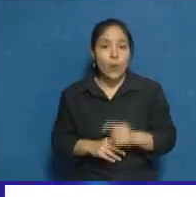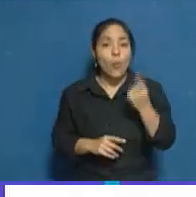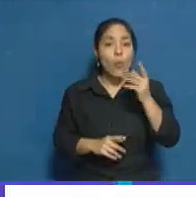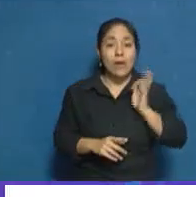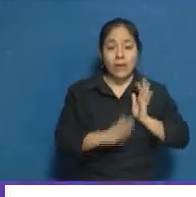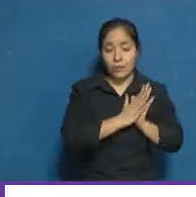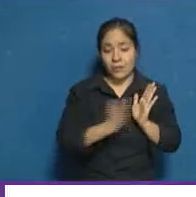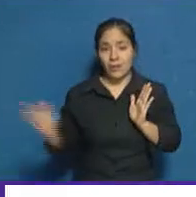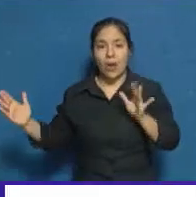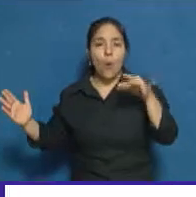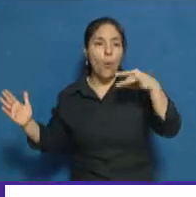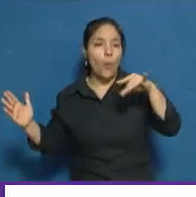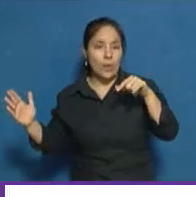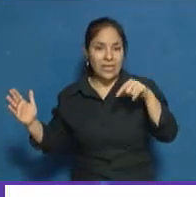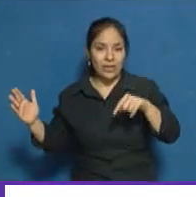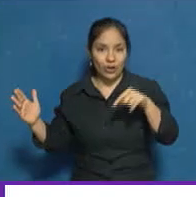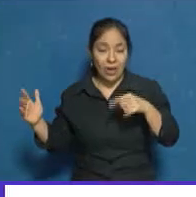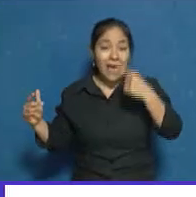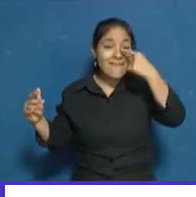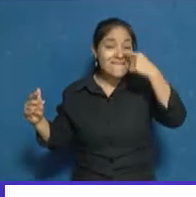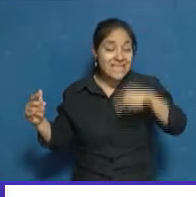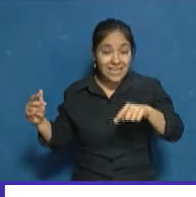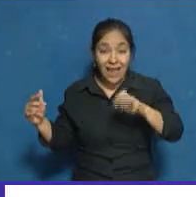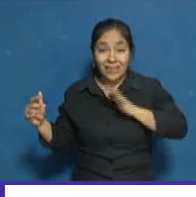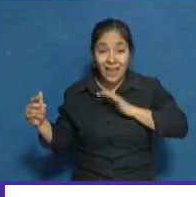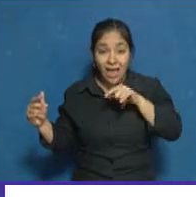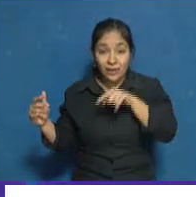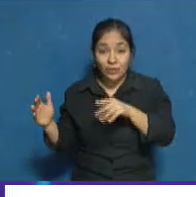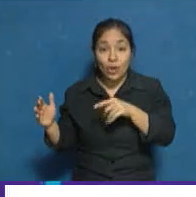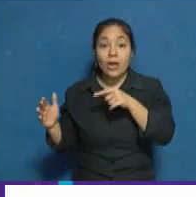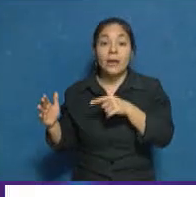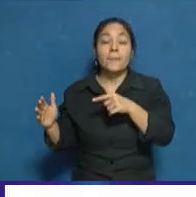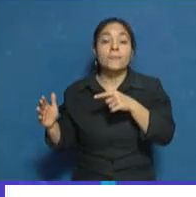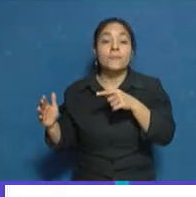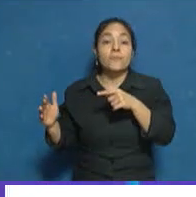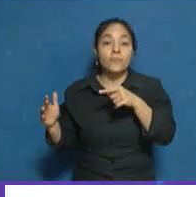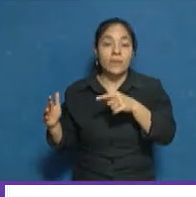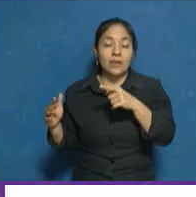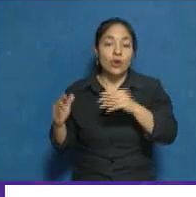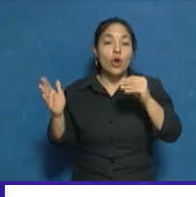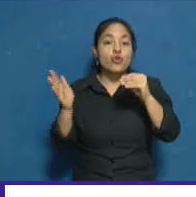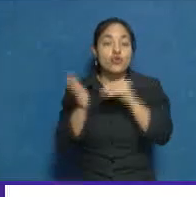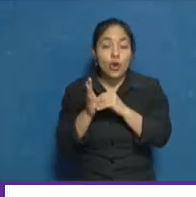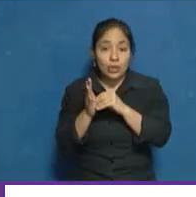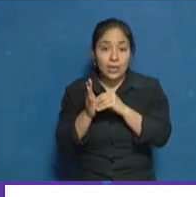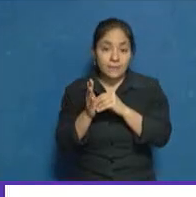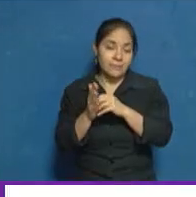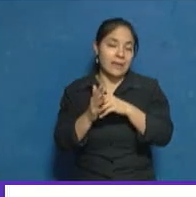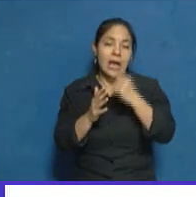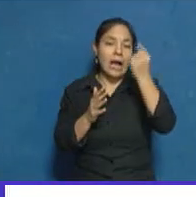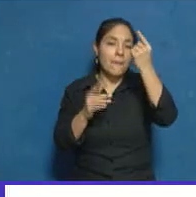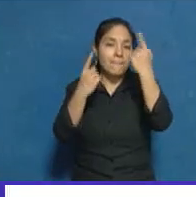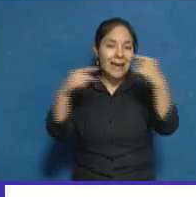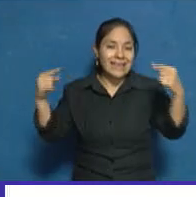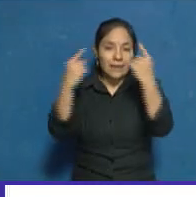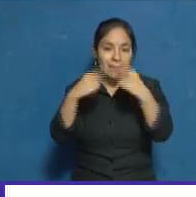un periodo único donde al final del ciclo lectivo va a estar establecida la nota en cada espacio curricular que va a